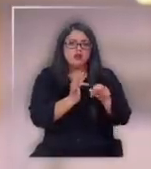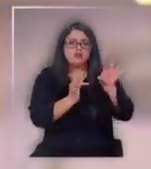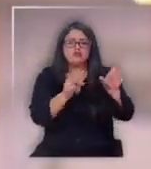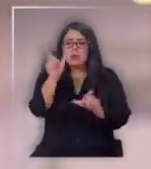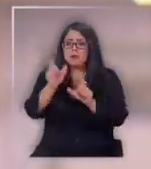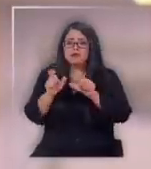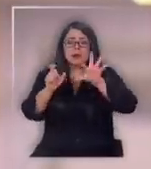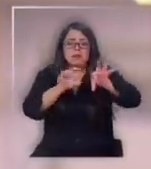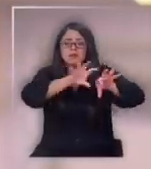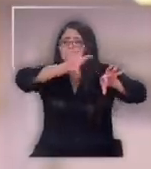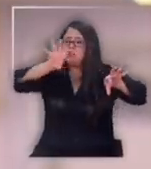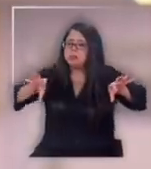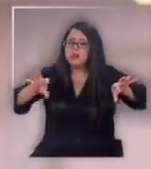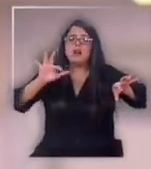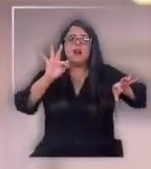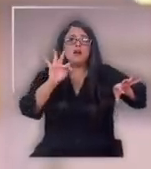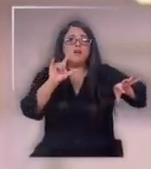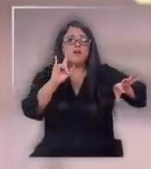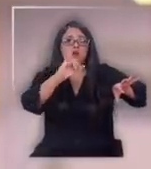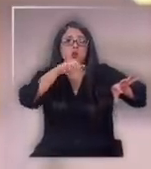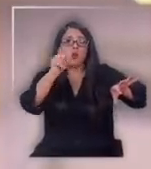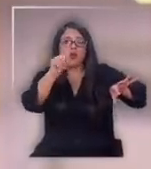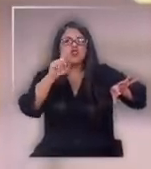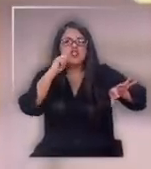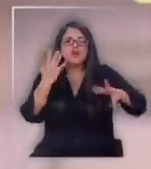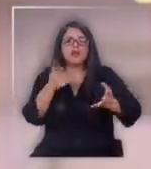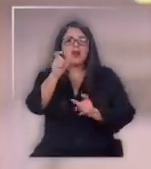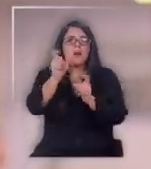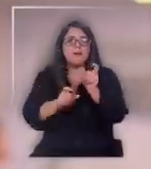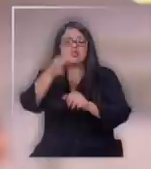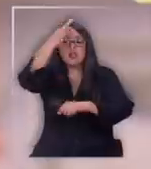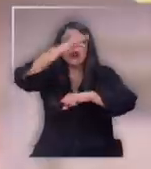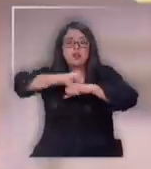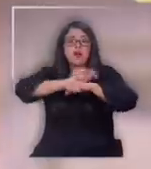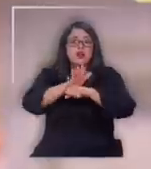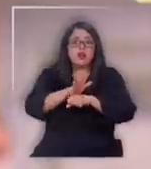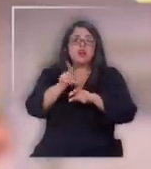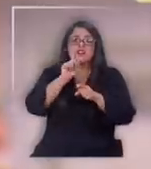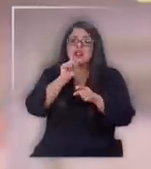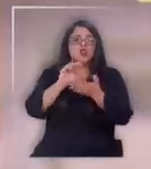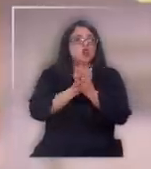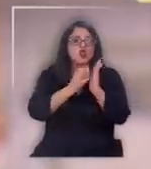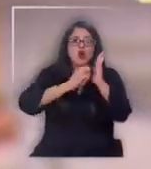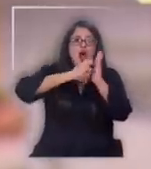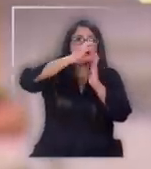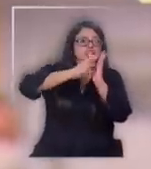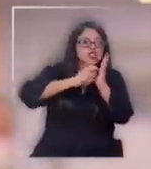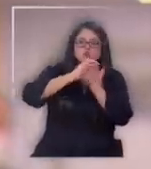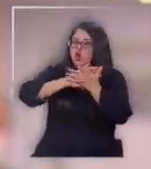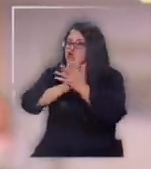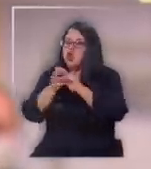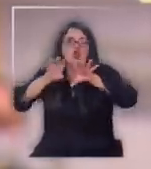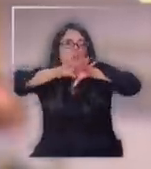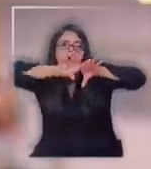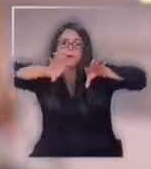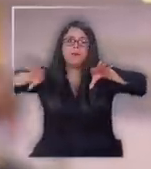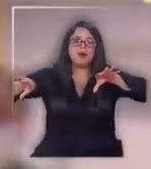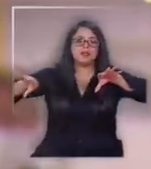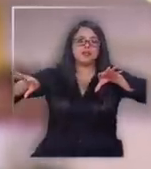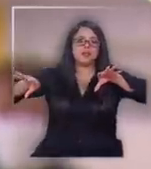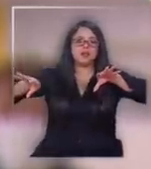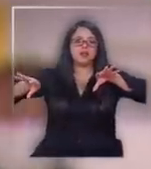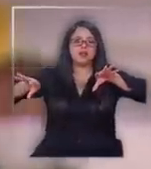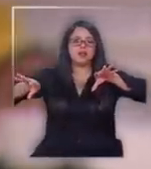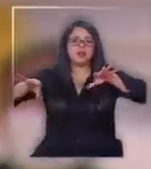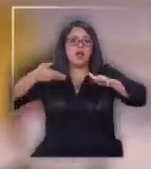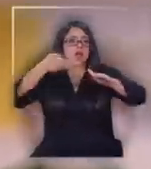flujos. ¿A qué me refiero? Los pacientes COVID tienen rayos separados, ascensores separados y un flujo separado. Entran por este sector y salen